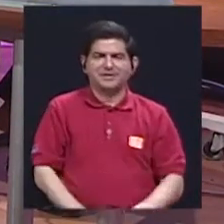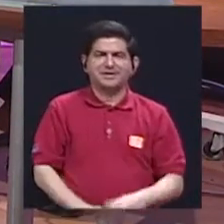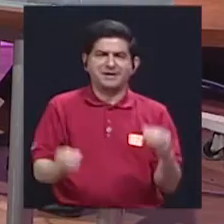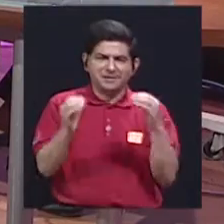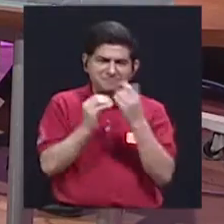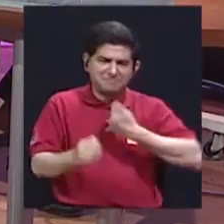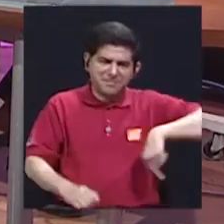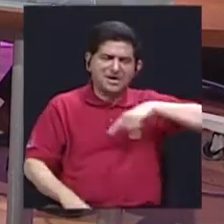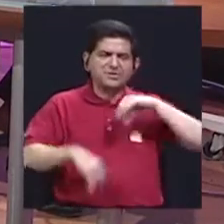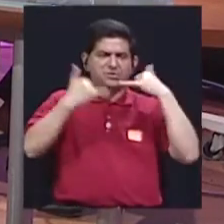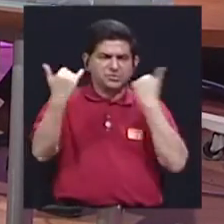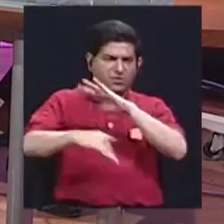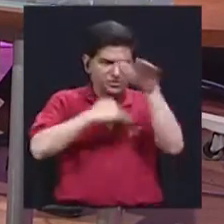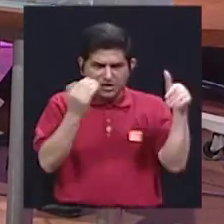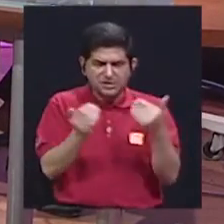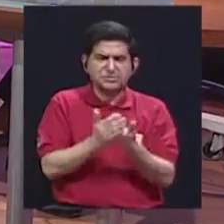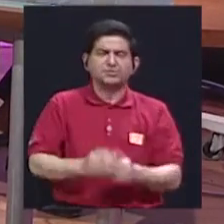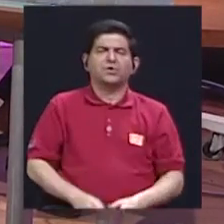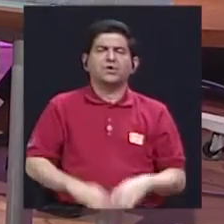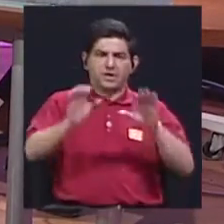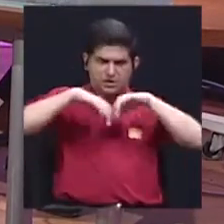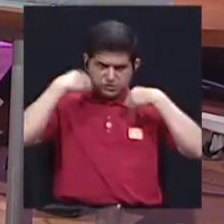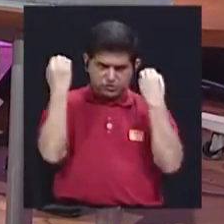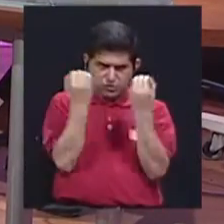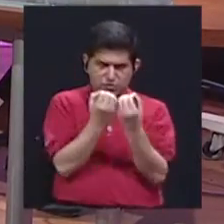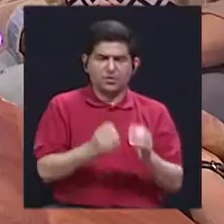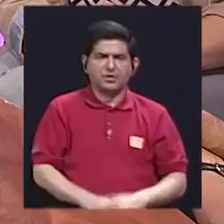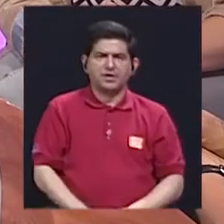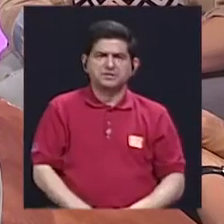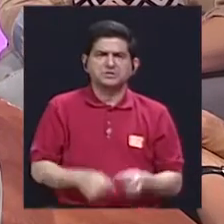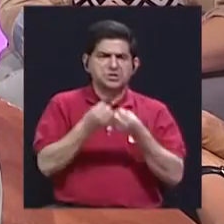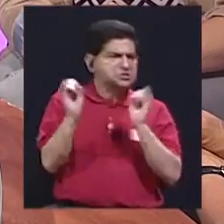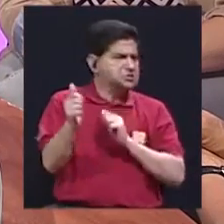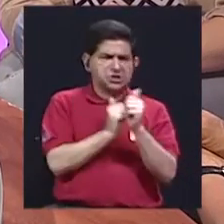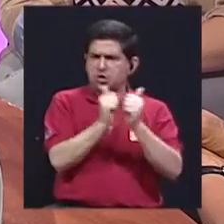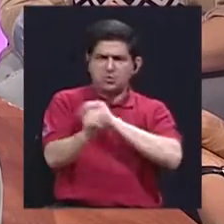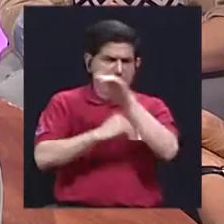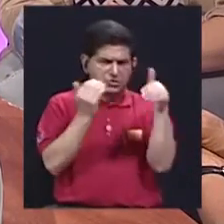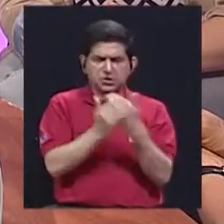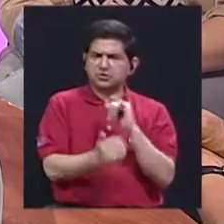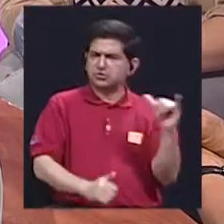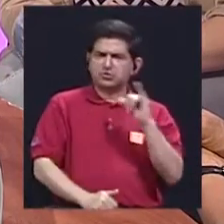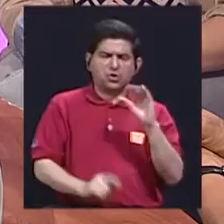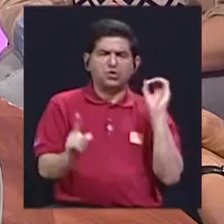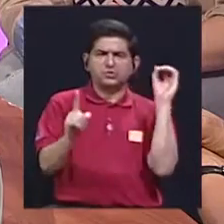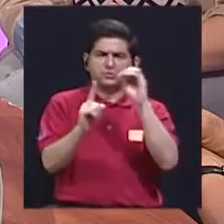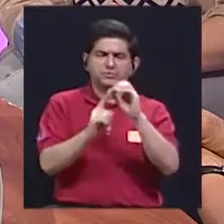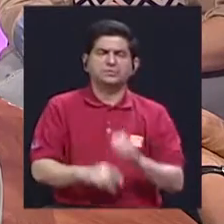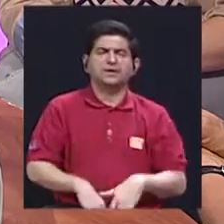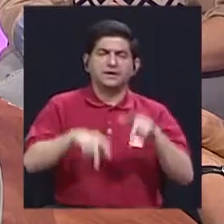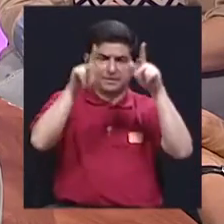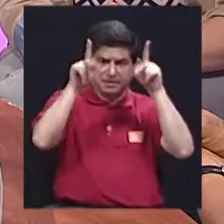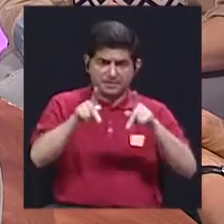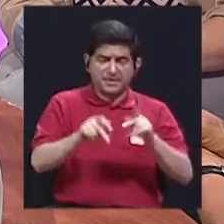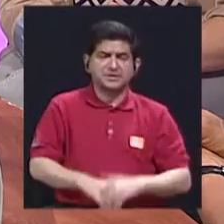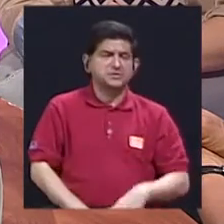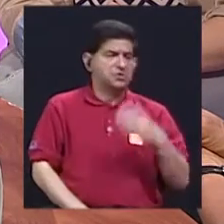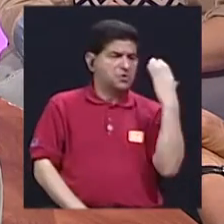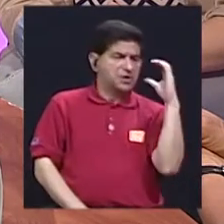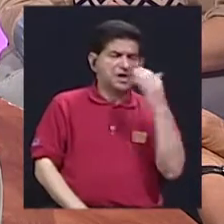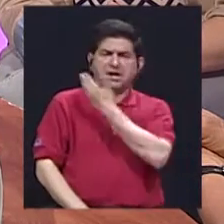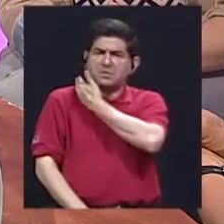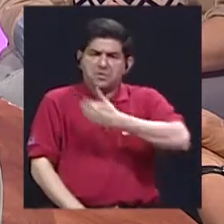tenemos que estar ahorita todas esté organizadas sin competencia al final todos somos una misma verdad la paciente que llega carta